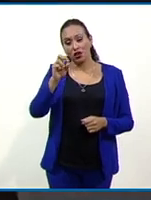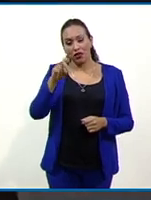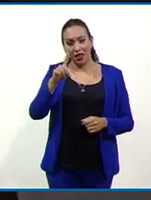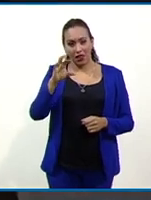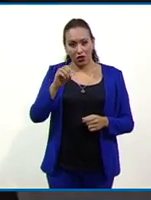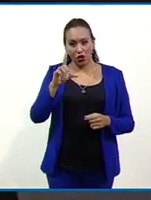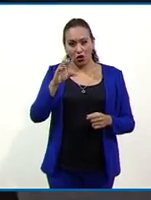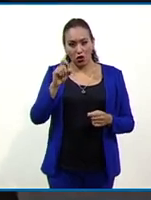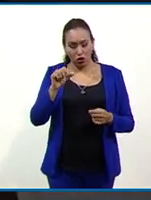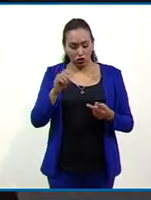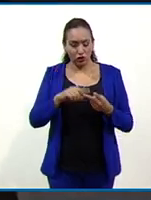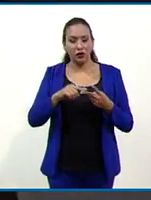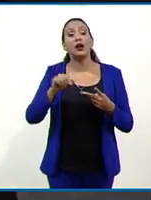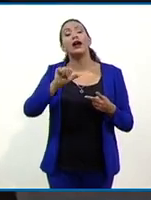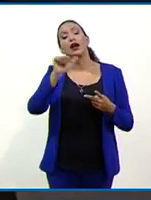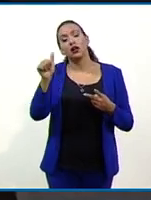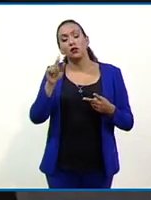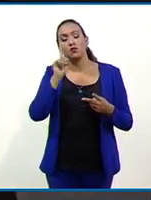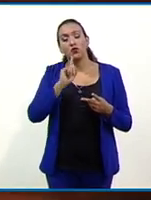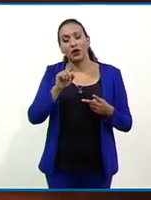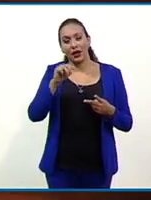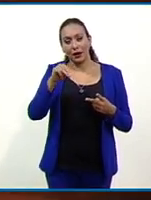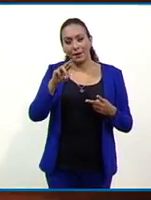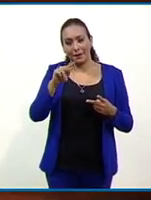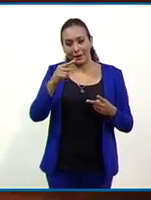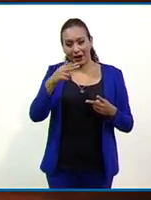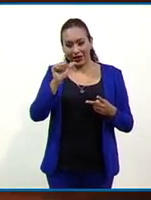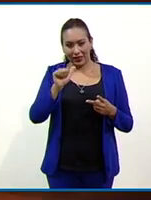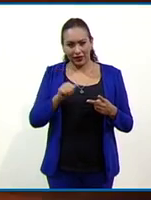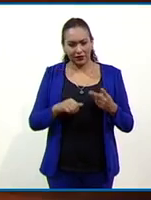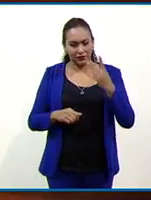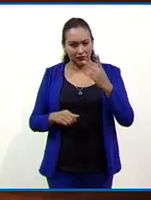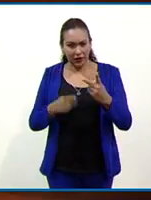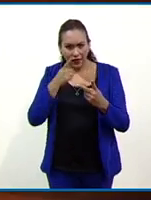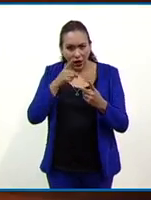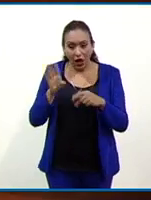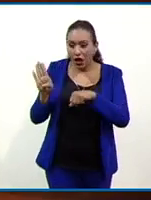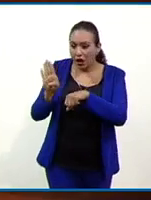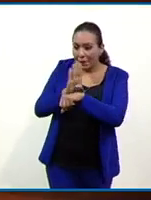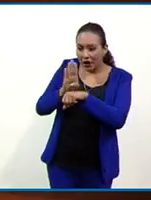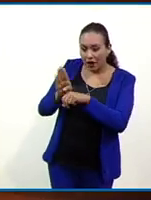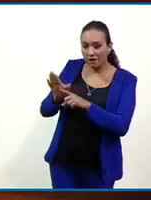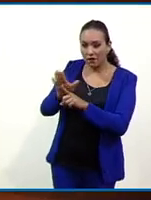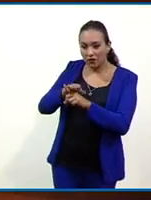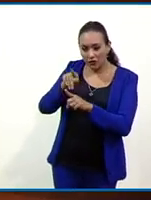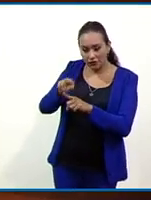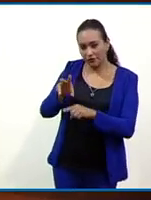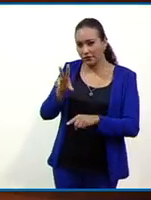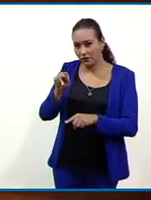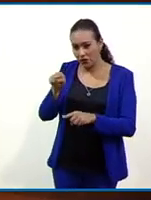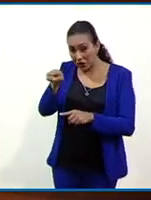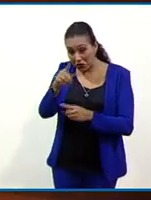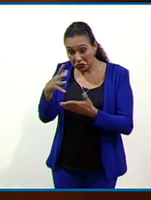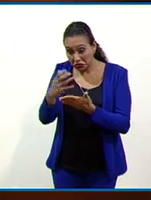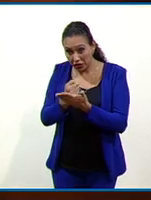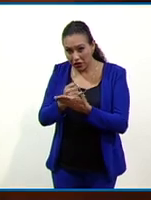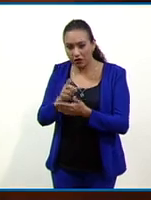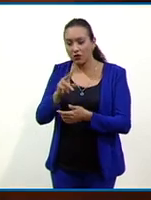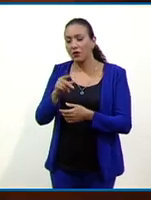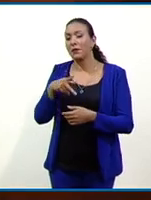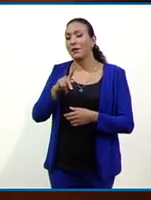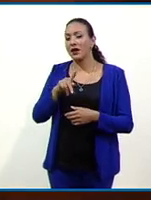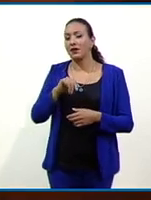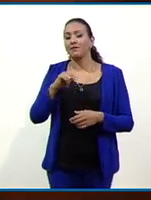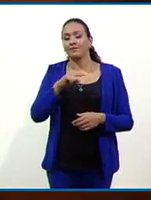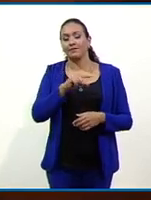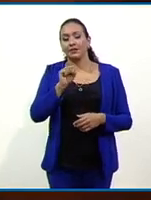al Senado de la República. Si bien indicó que no hubo un beneficio indebido de las candidaturas ni falta al deber de cuidado por